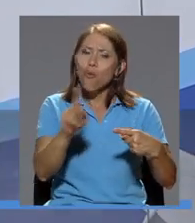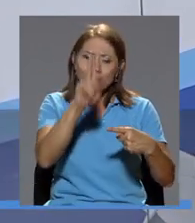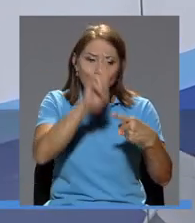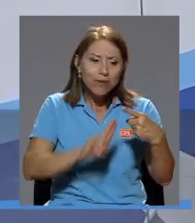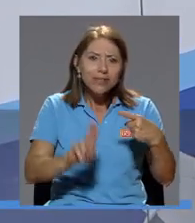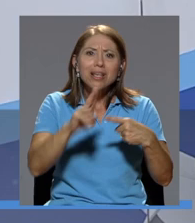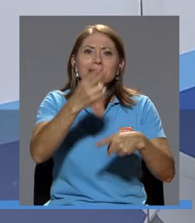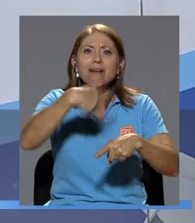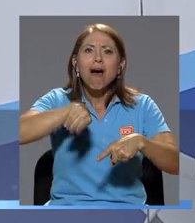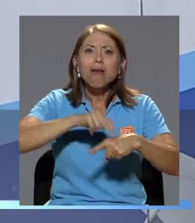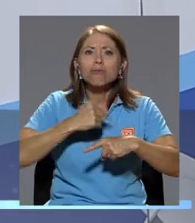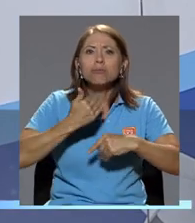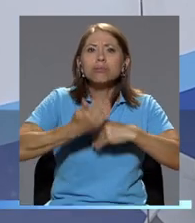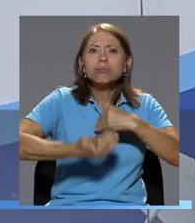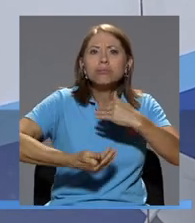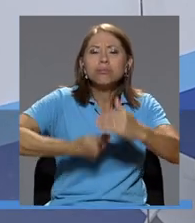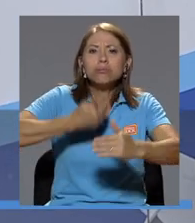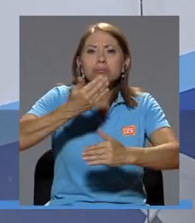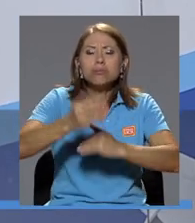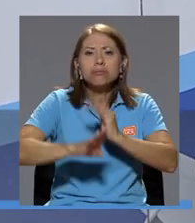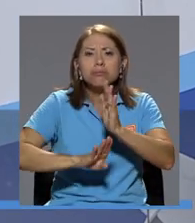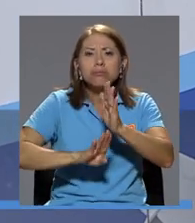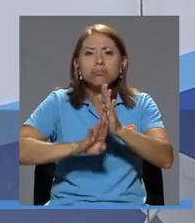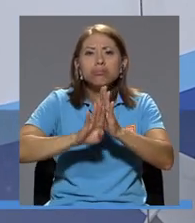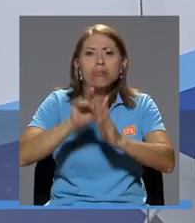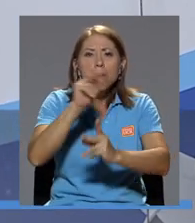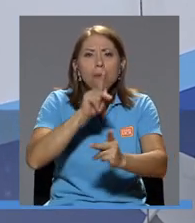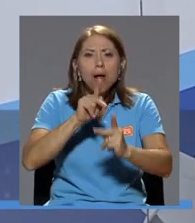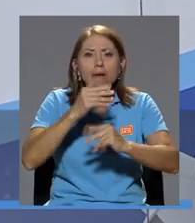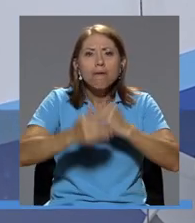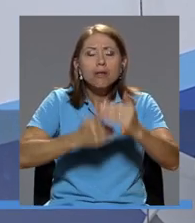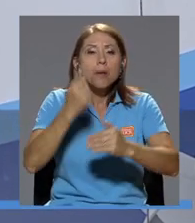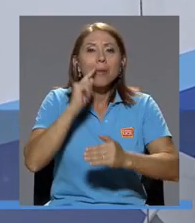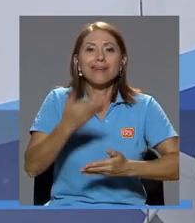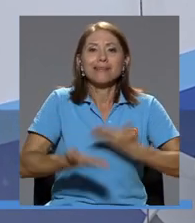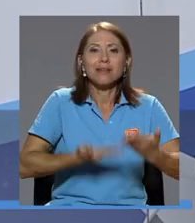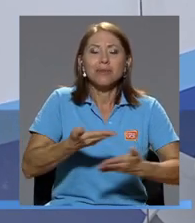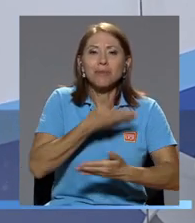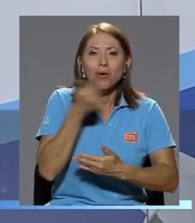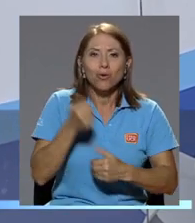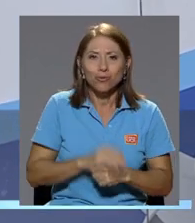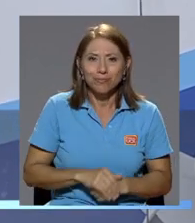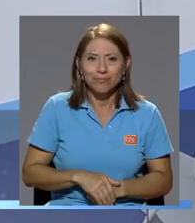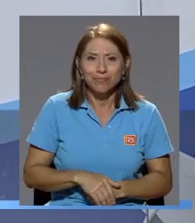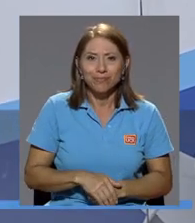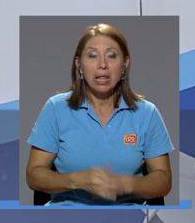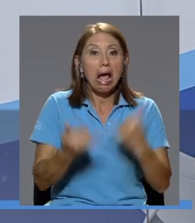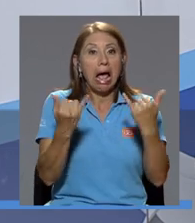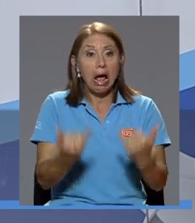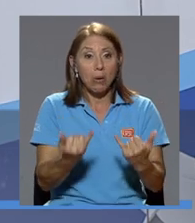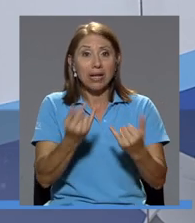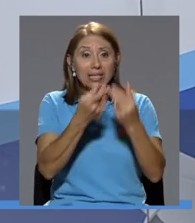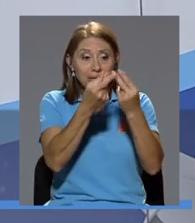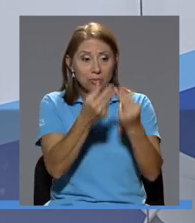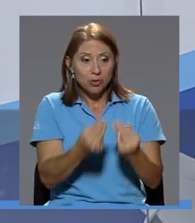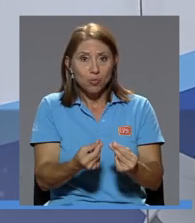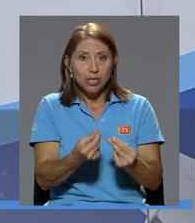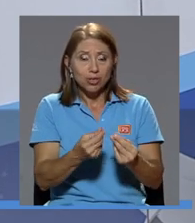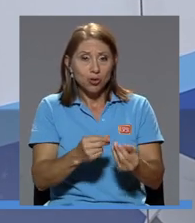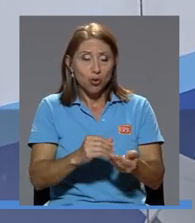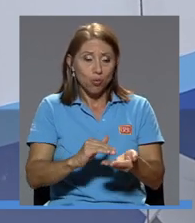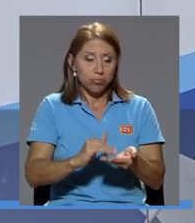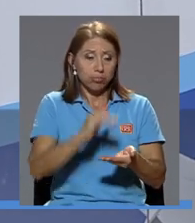orgánico que va creciendo y va perfeccionando se para poder servir mejor ahora el recortar el presupuesto en la universidad no